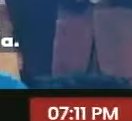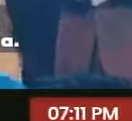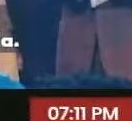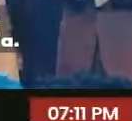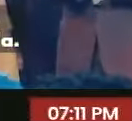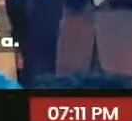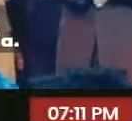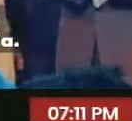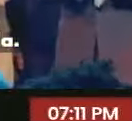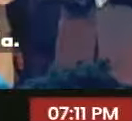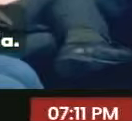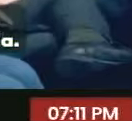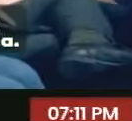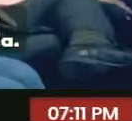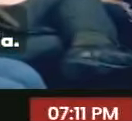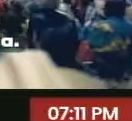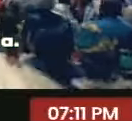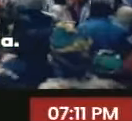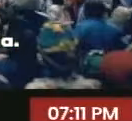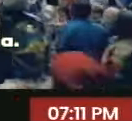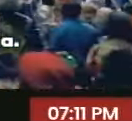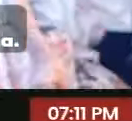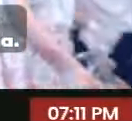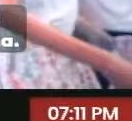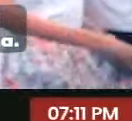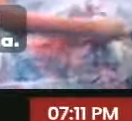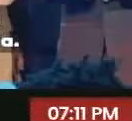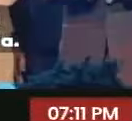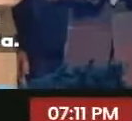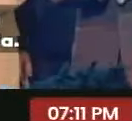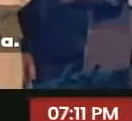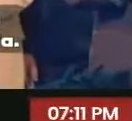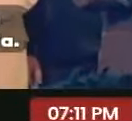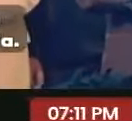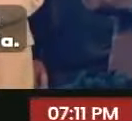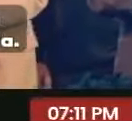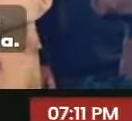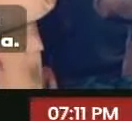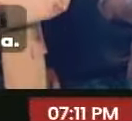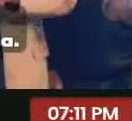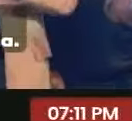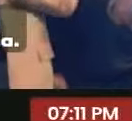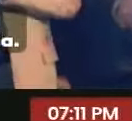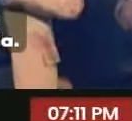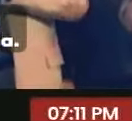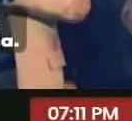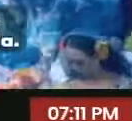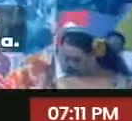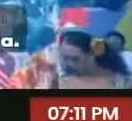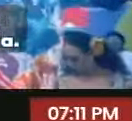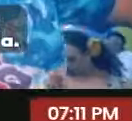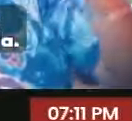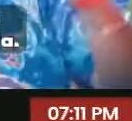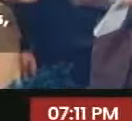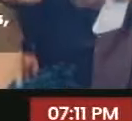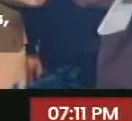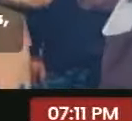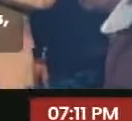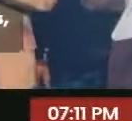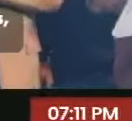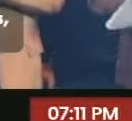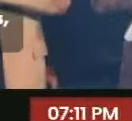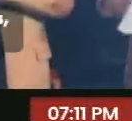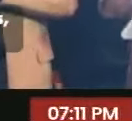16 de febrero 2024, la gran misión. ¡Viva Venezuela, mi patria querida!